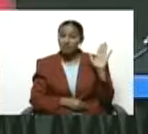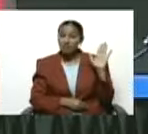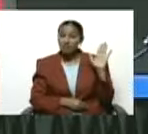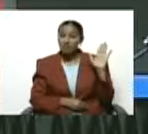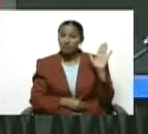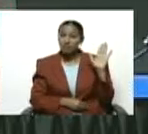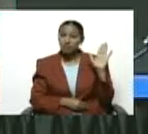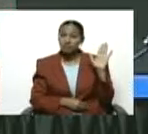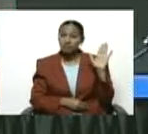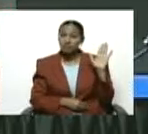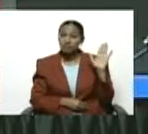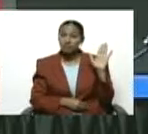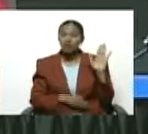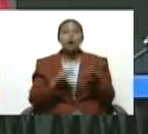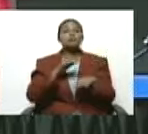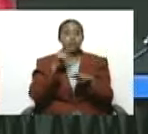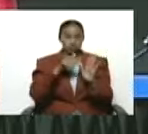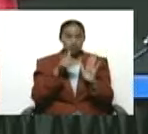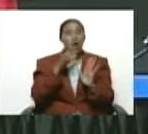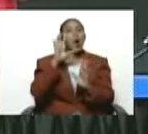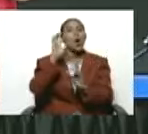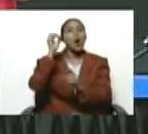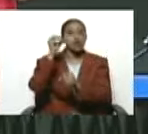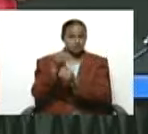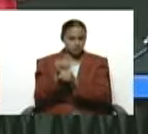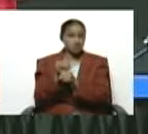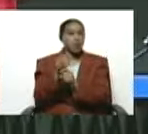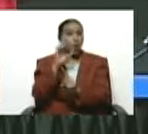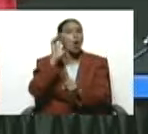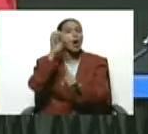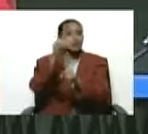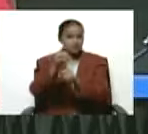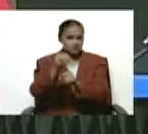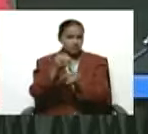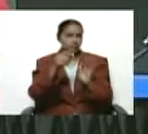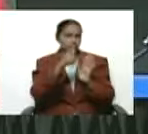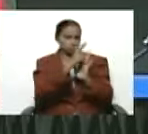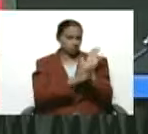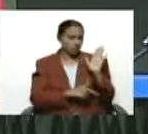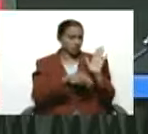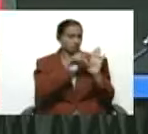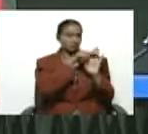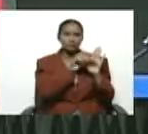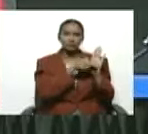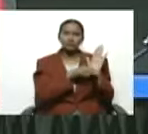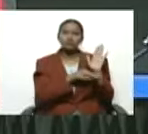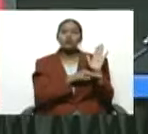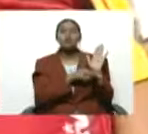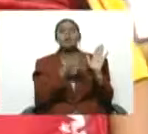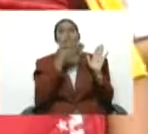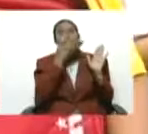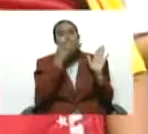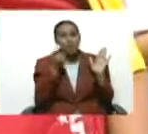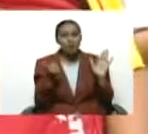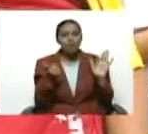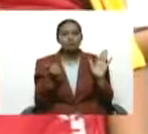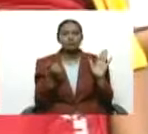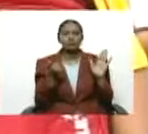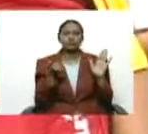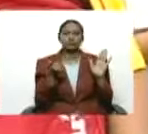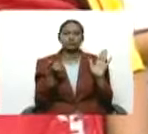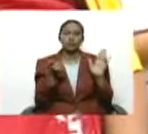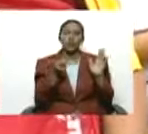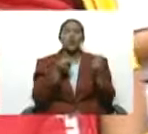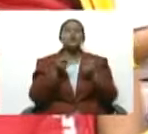¿Cómo que es un objetivo? Nosotros sobre esa persona ejercemos un control mayor.